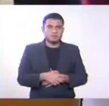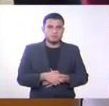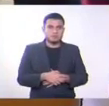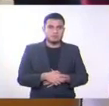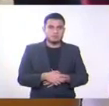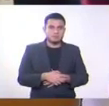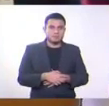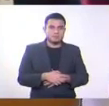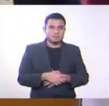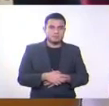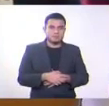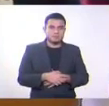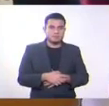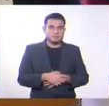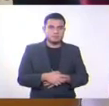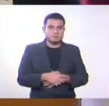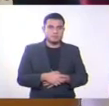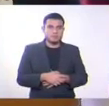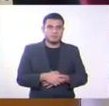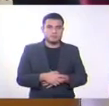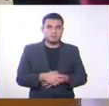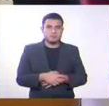porque no tenemos más espacio.